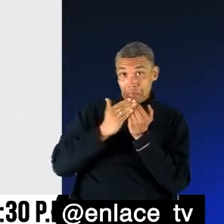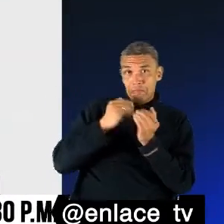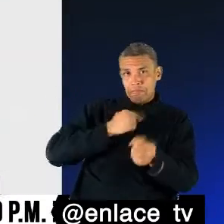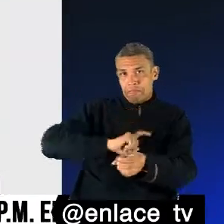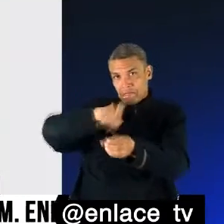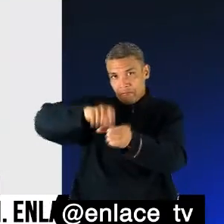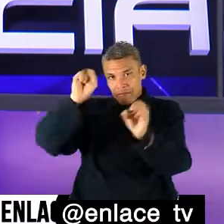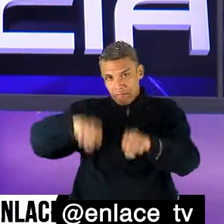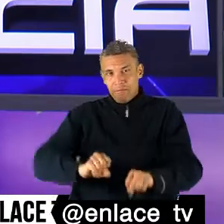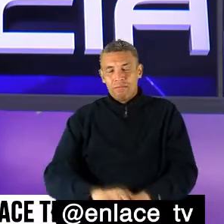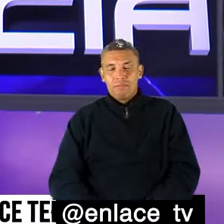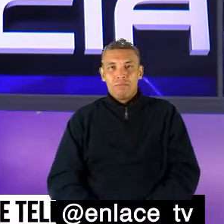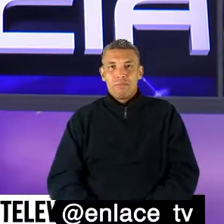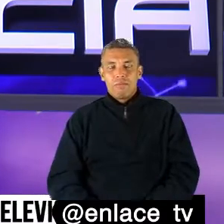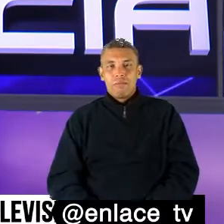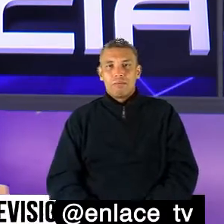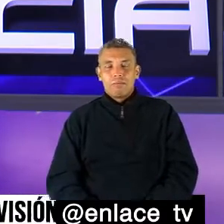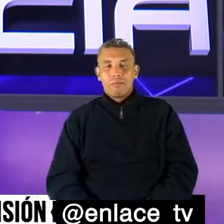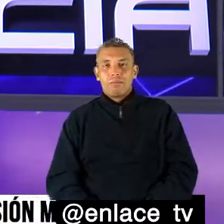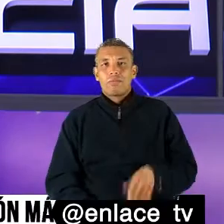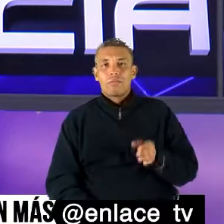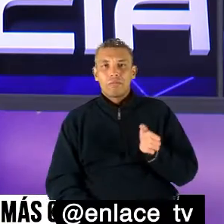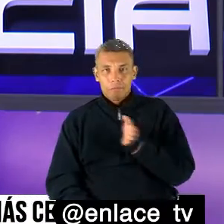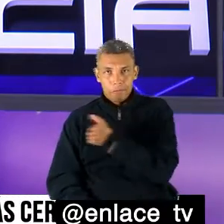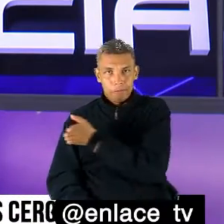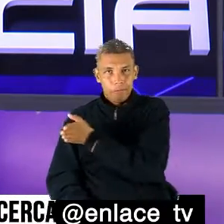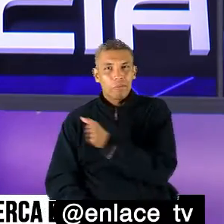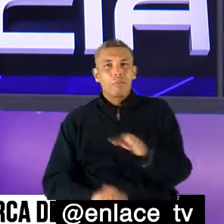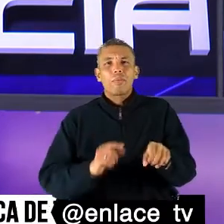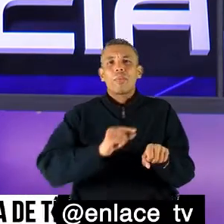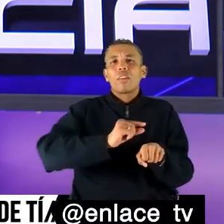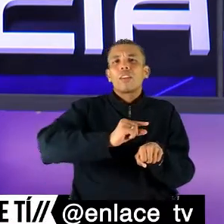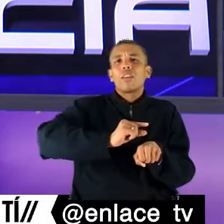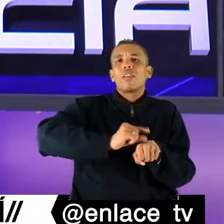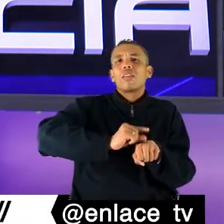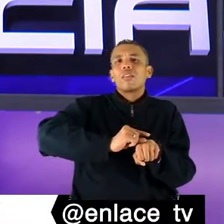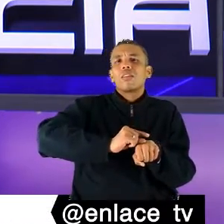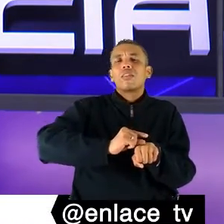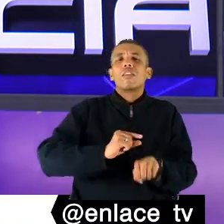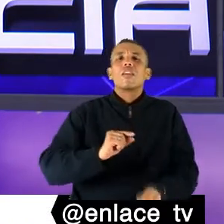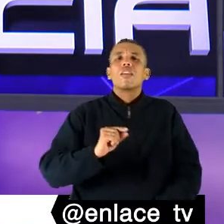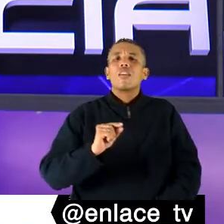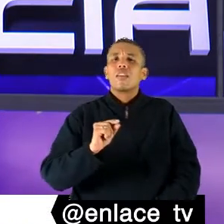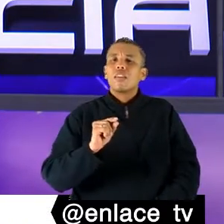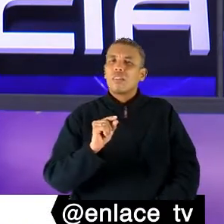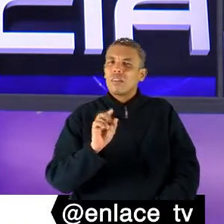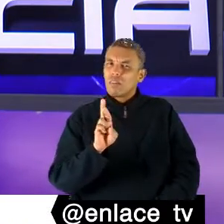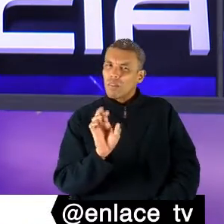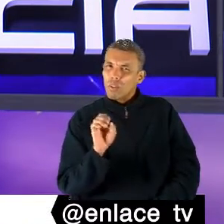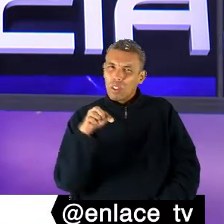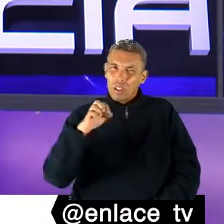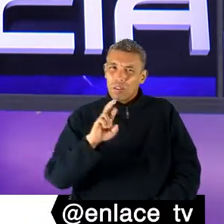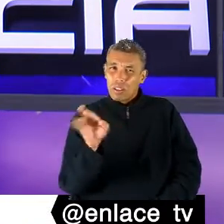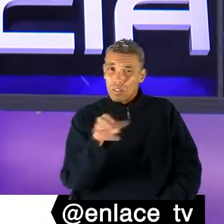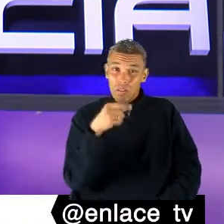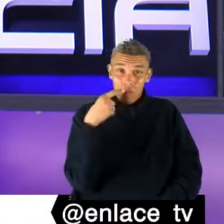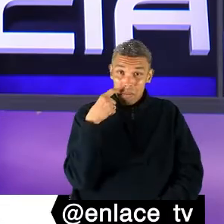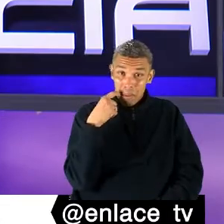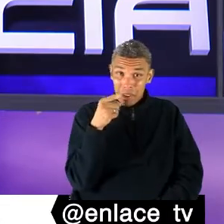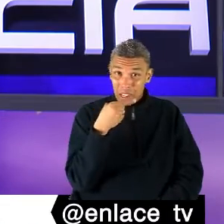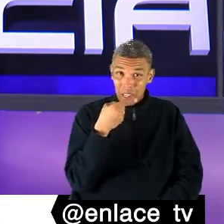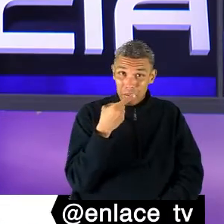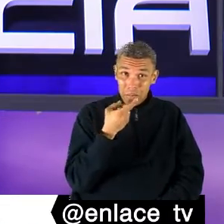321-307-9208. Y mucha atención porque la Fundación Rotaria Ramón Evancure invita a padres de familia con hijos que padezcan labio